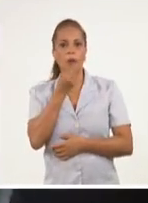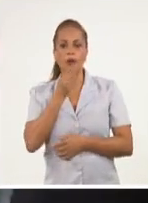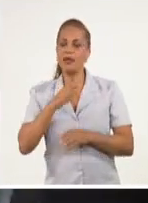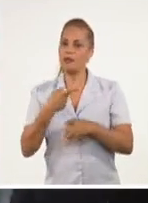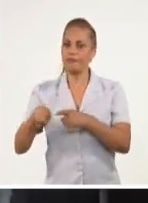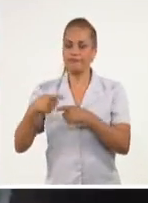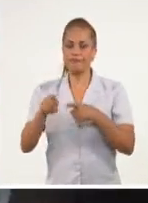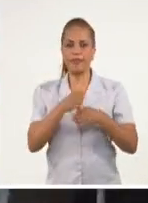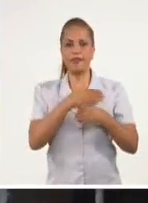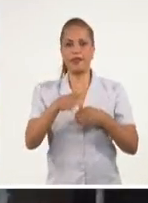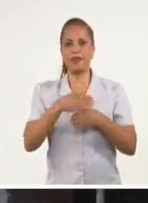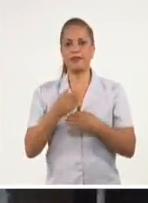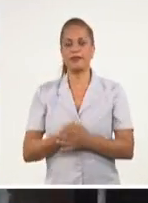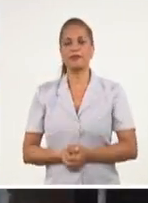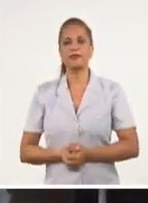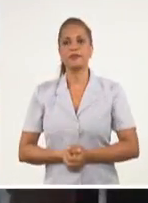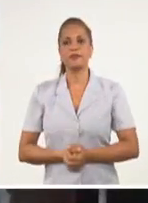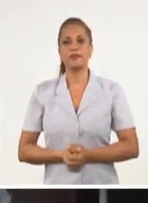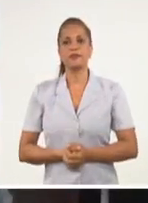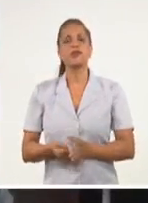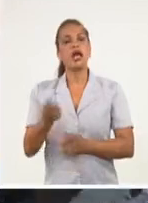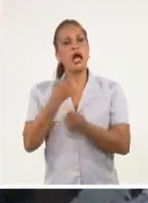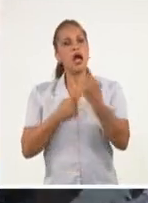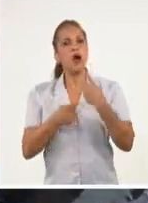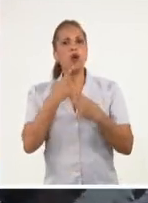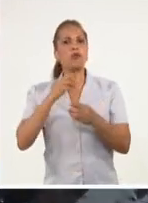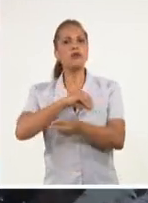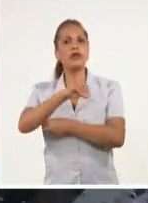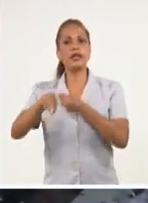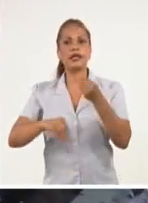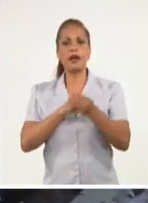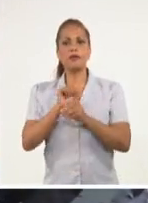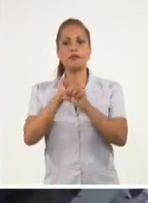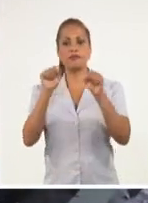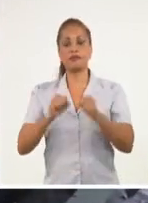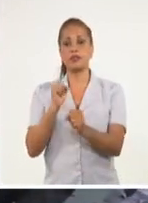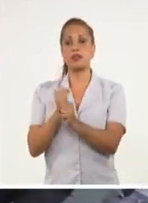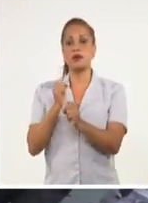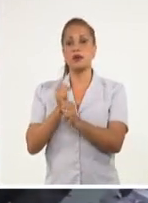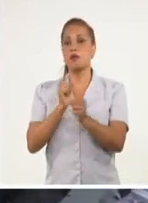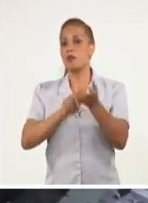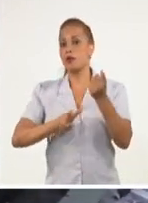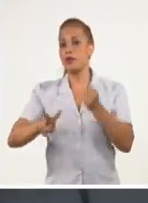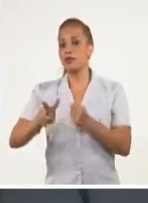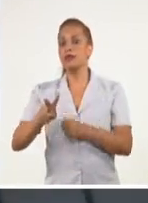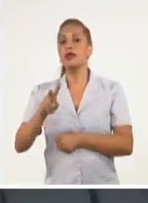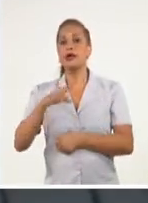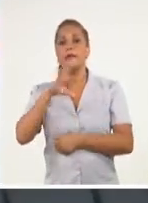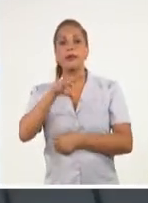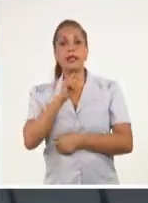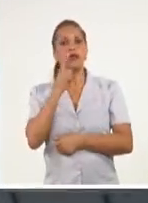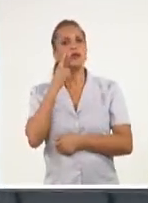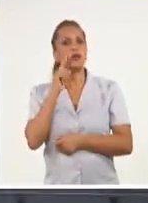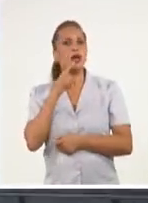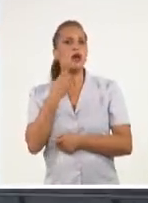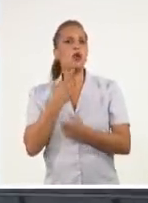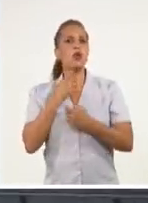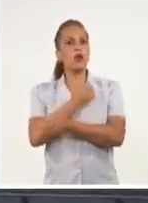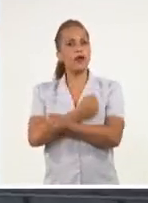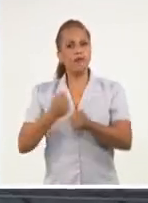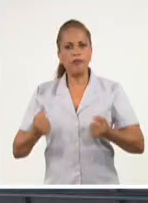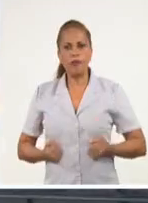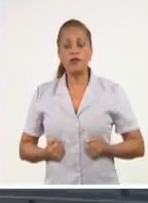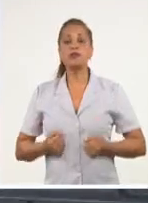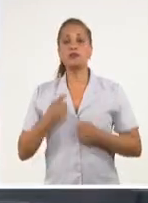producto básico. Aunque estas adecuaciones en el sistema de trabajo de la sucursal Cimex en Pinar del Río han significado un esfuerzo superior,